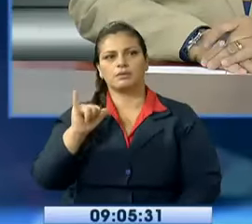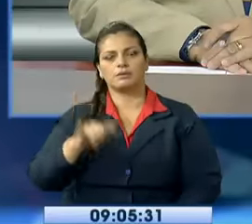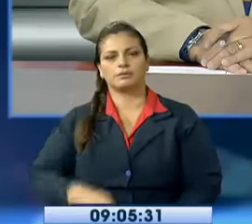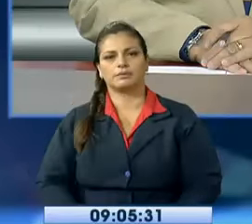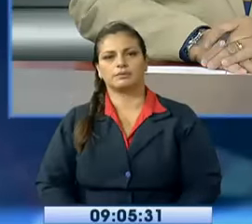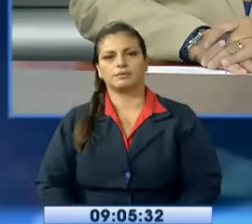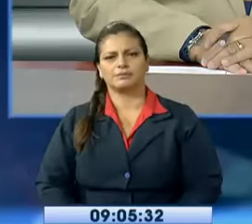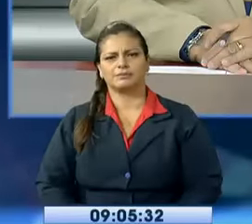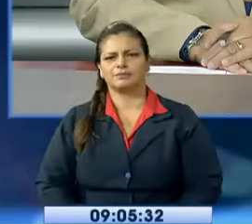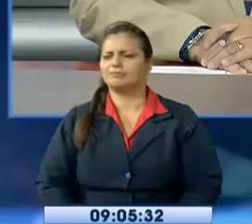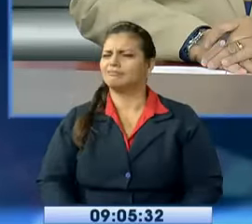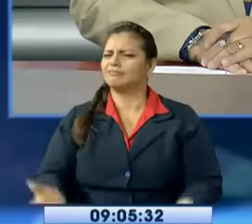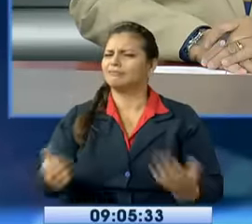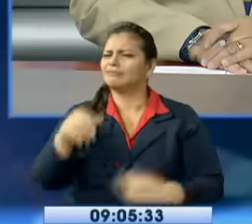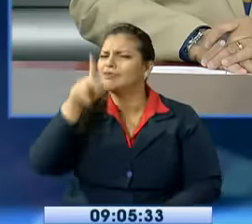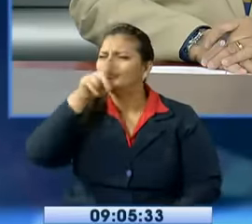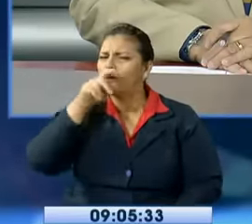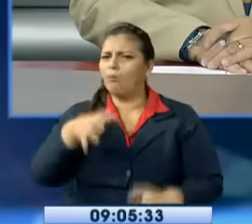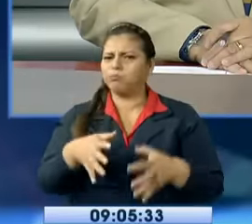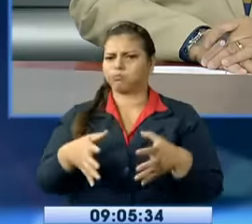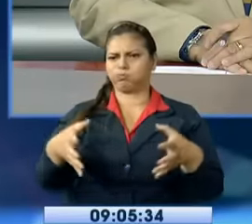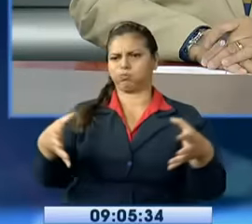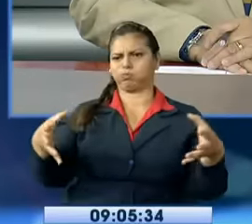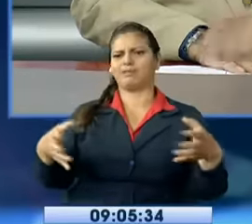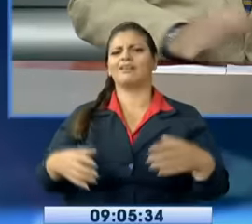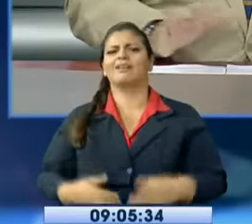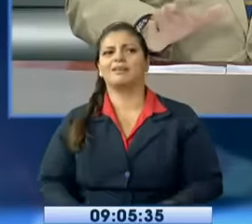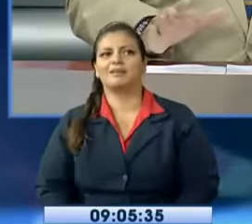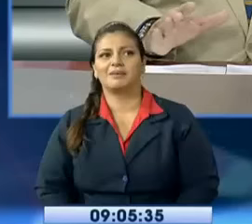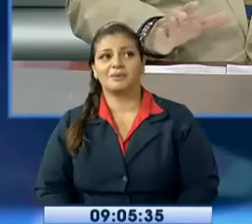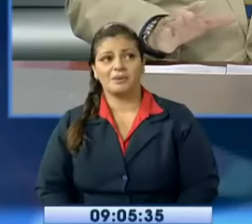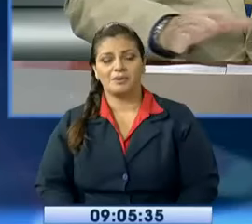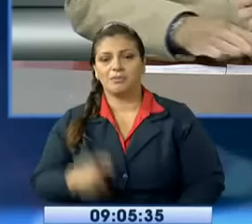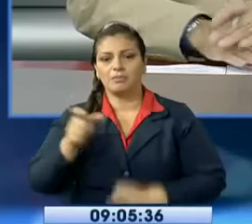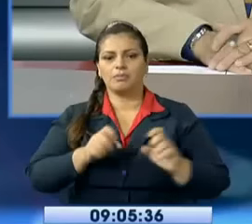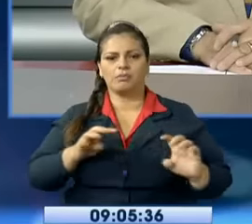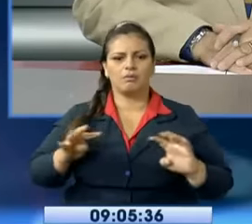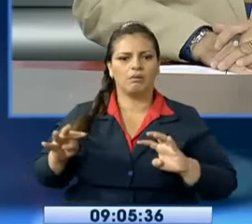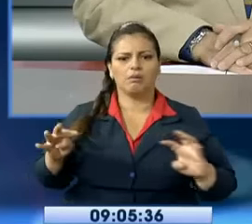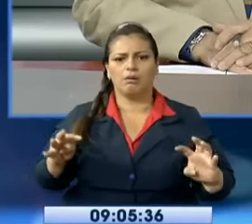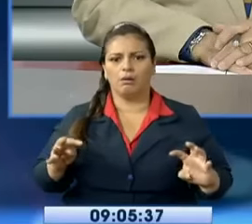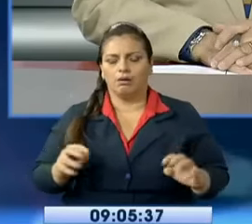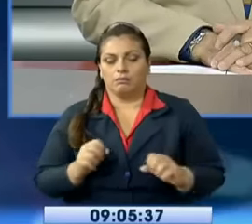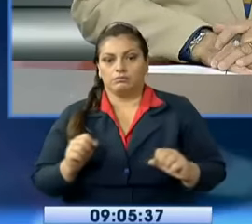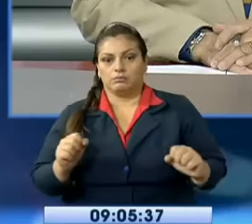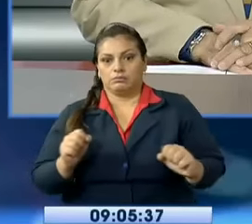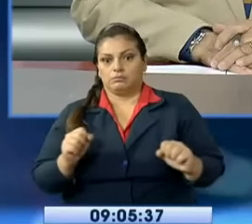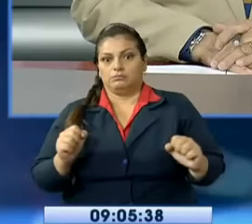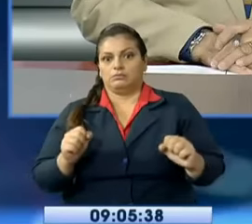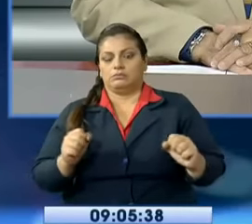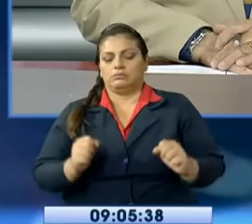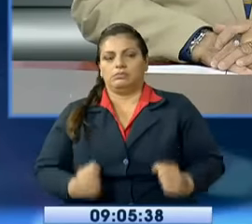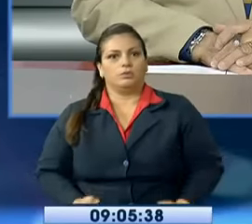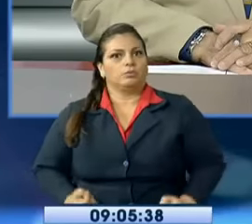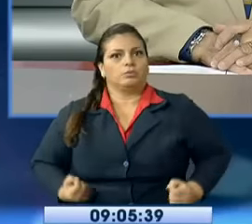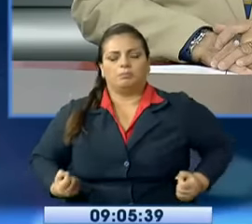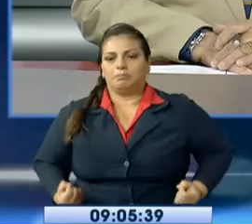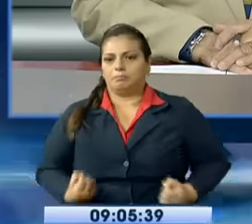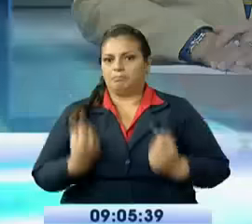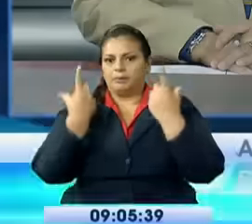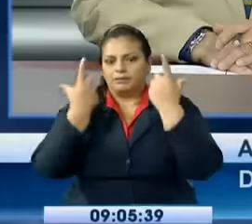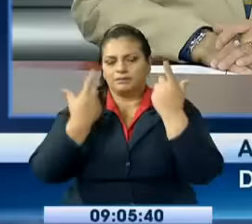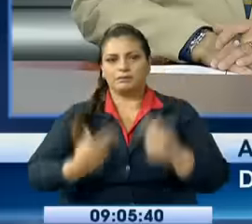precios inflados? Cuento que aquí ha causado impacto en los consumidores, en los compradores, en los clientes de este mercado de municipal de la